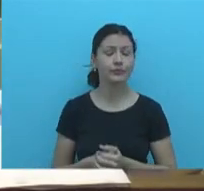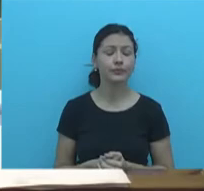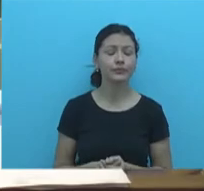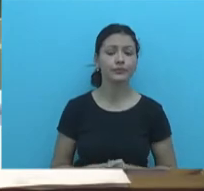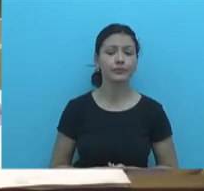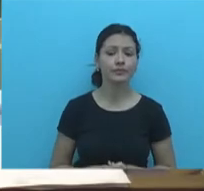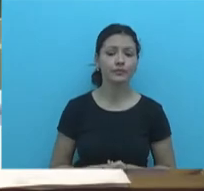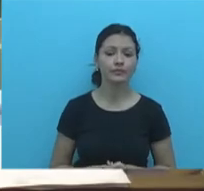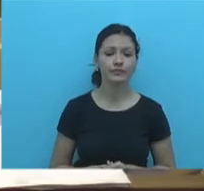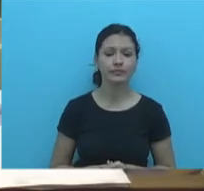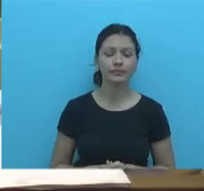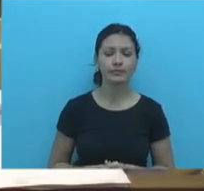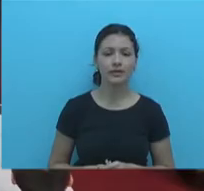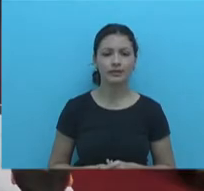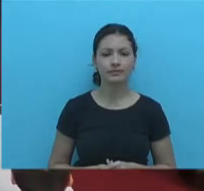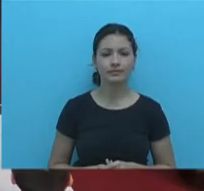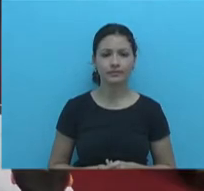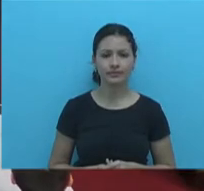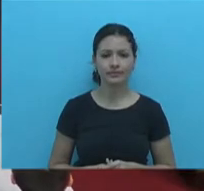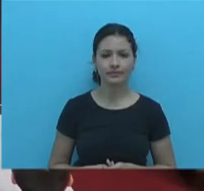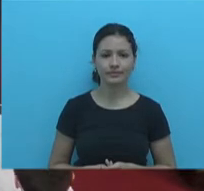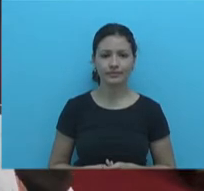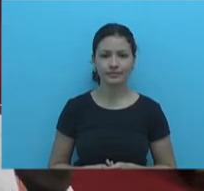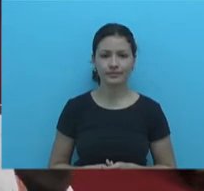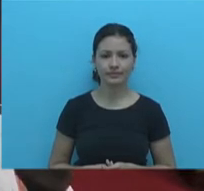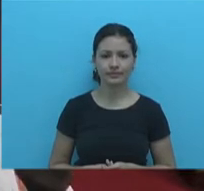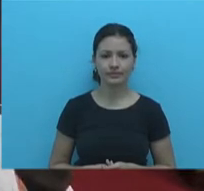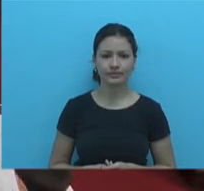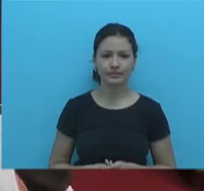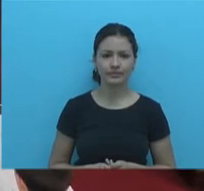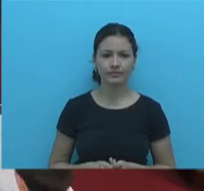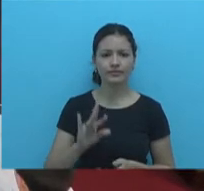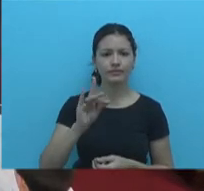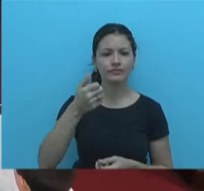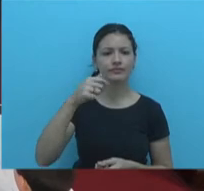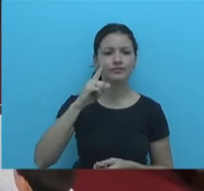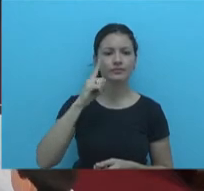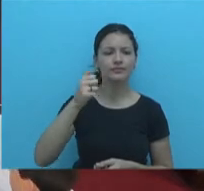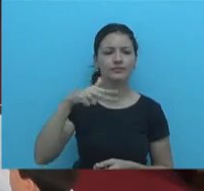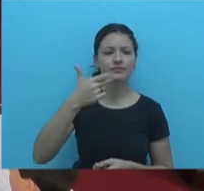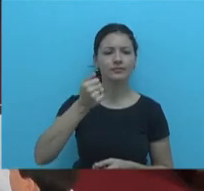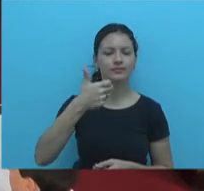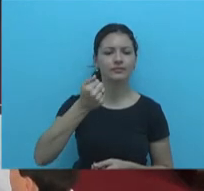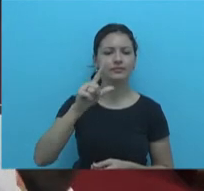de los señores diputados. A medida que lo voy nombrando, por favor, me dicen presente. Dayana Alegre.